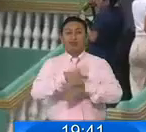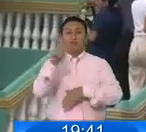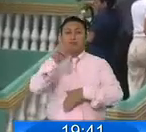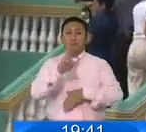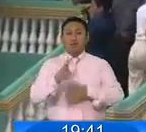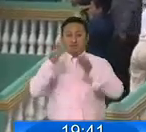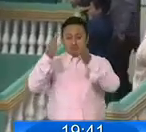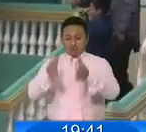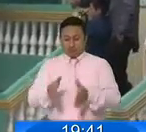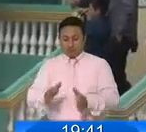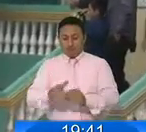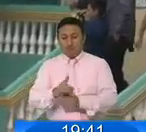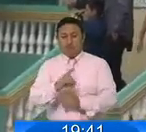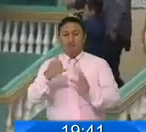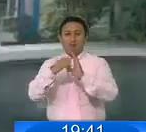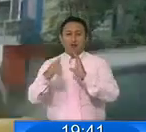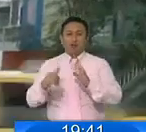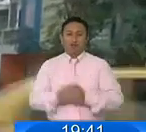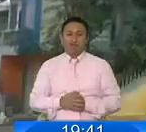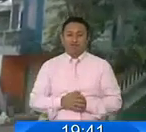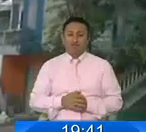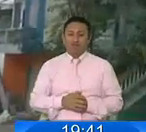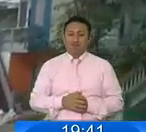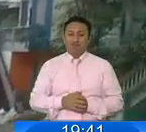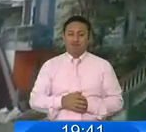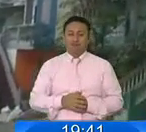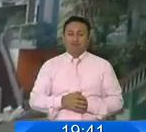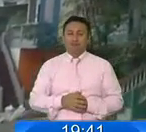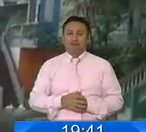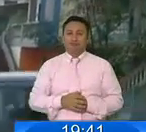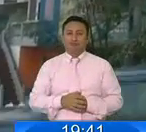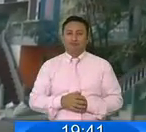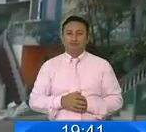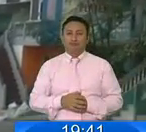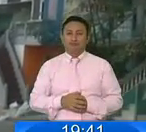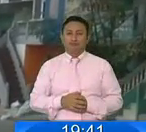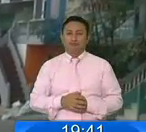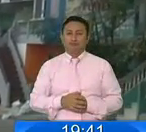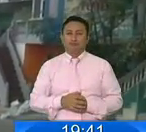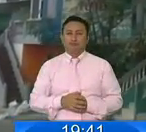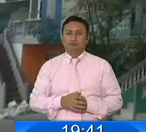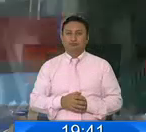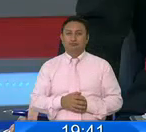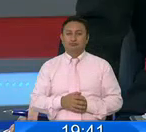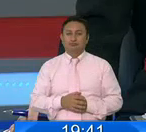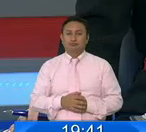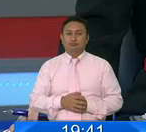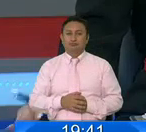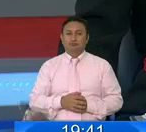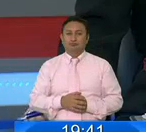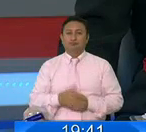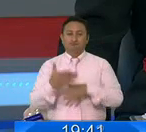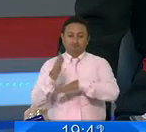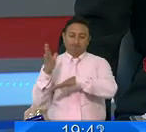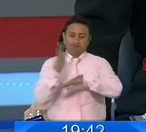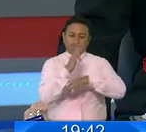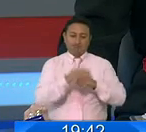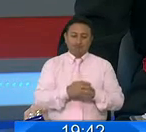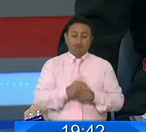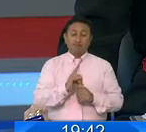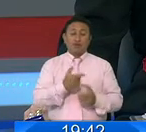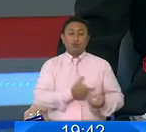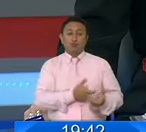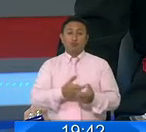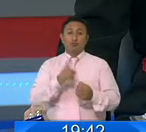viernes en el canto en la libertad desde la provincia de santa elena informó darwin villa o cambiamos de tema el cuerpo de